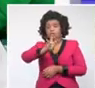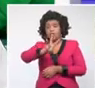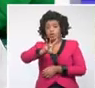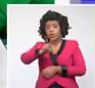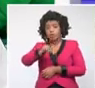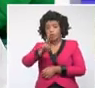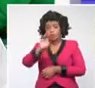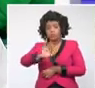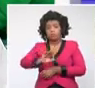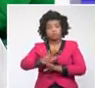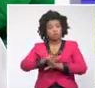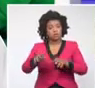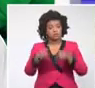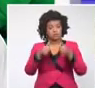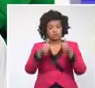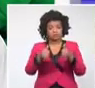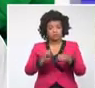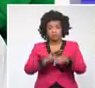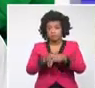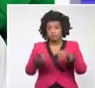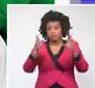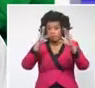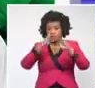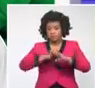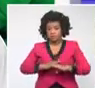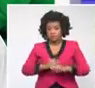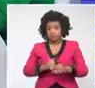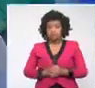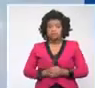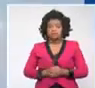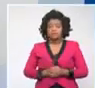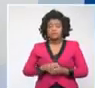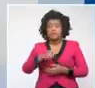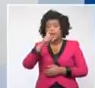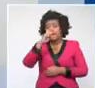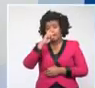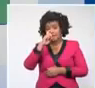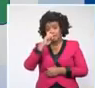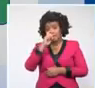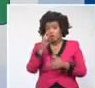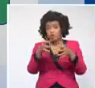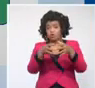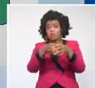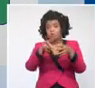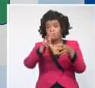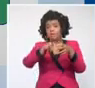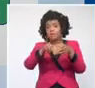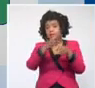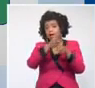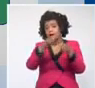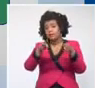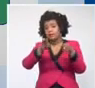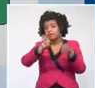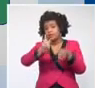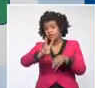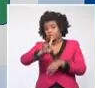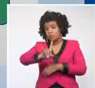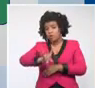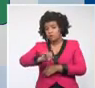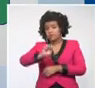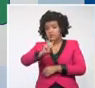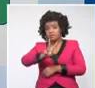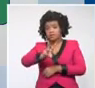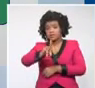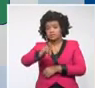93,1%. Se diagnostican de 20 a 39 años 317 personas. De